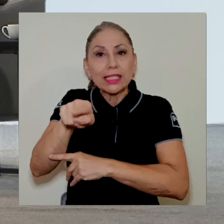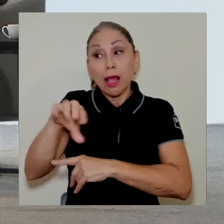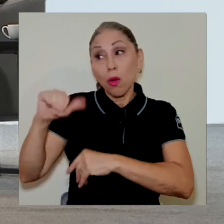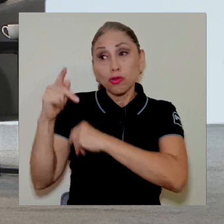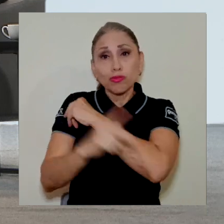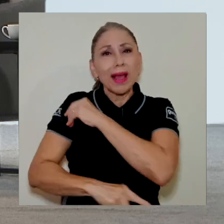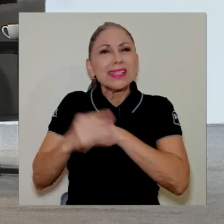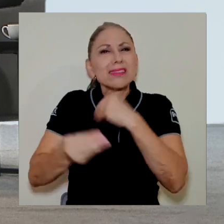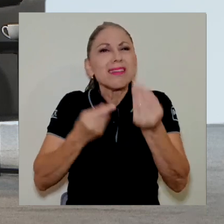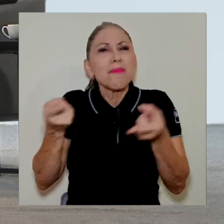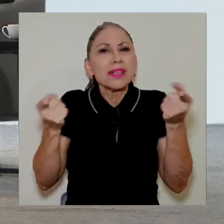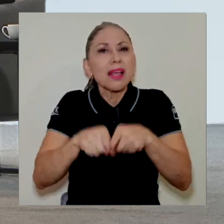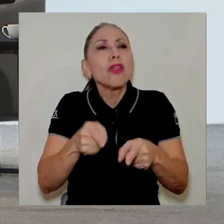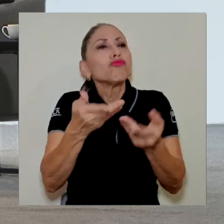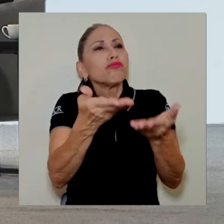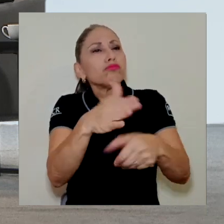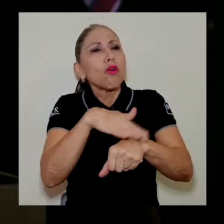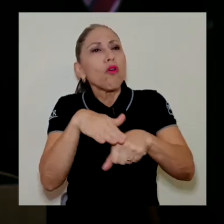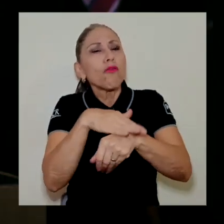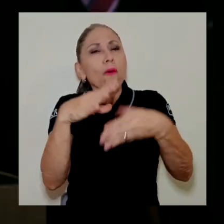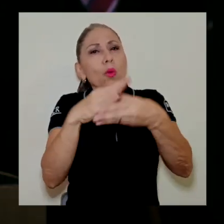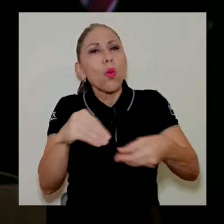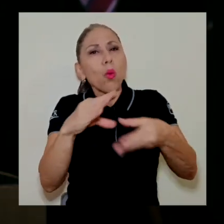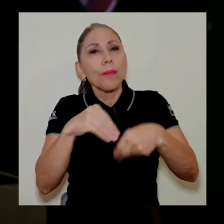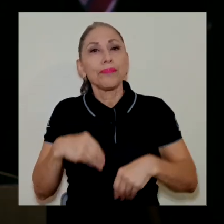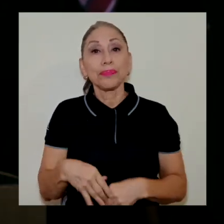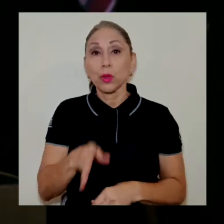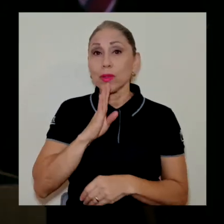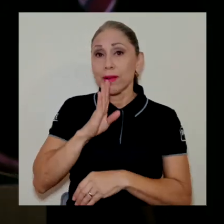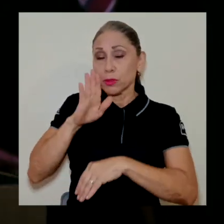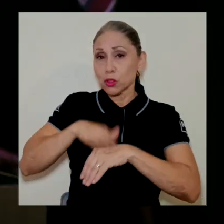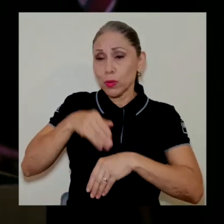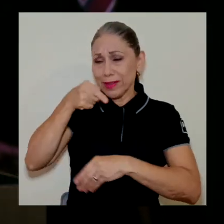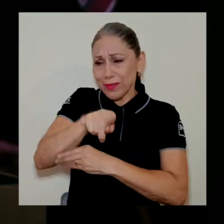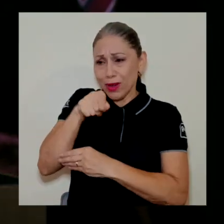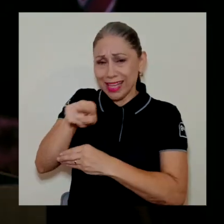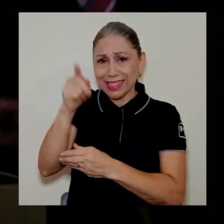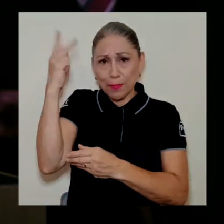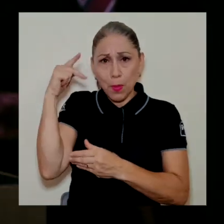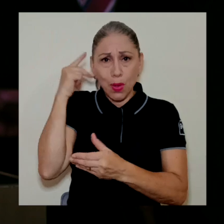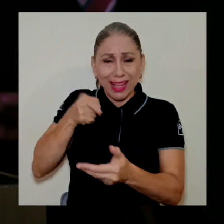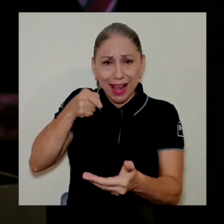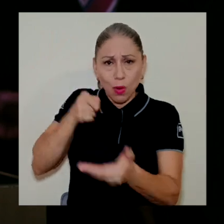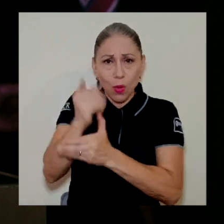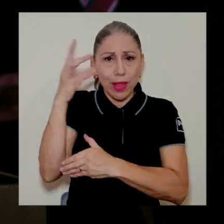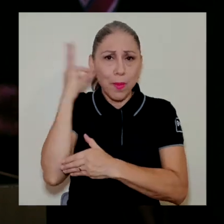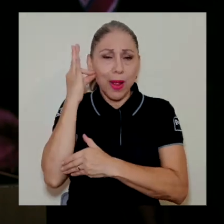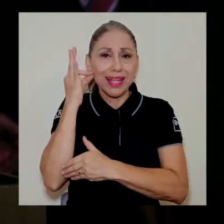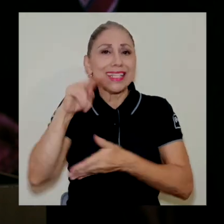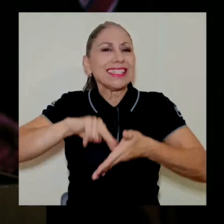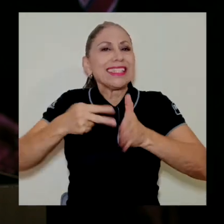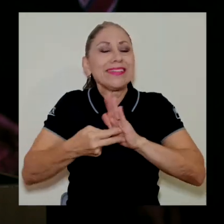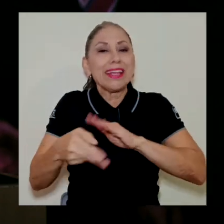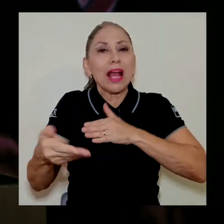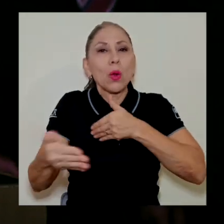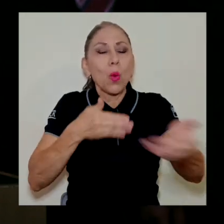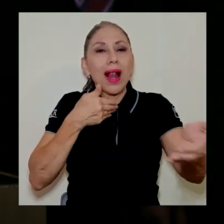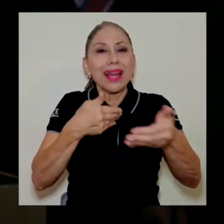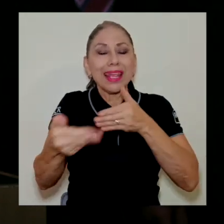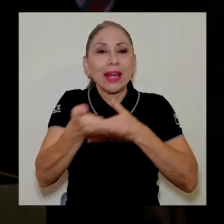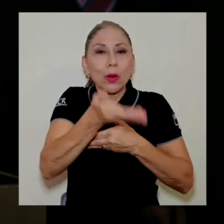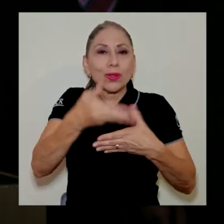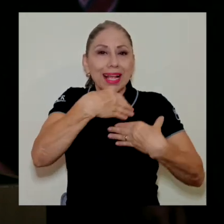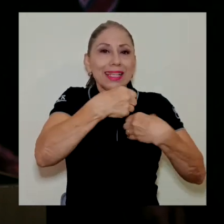en otros países. Coméntenos, Marcela, por favor. Cuando hablamos de violencia política contra las mujeres, estamos hablando de cualquier acto